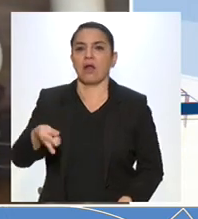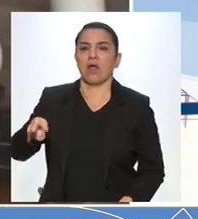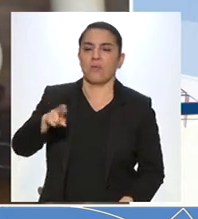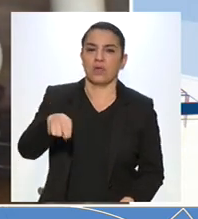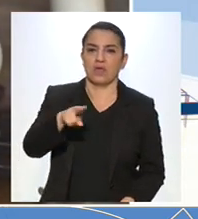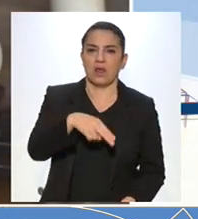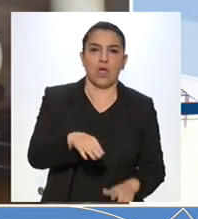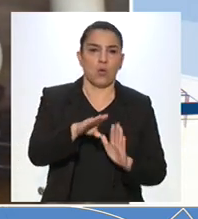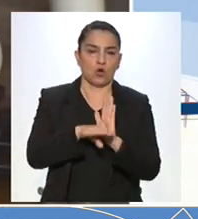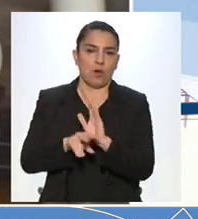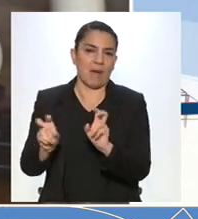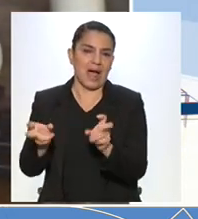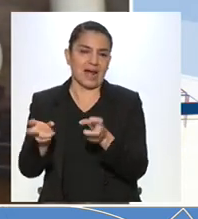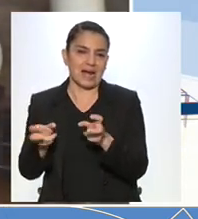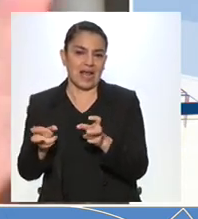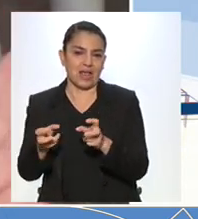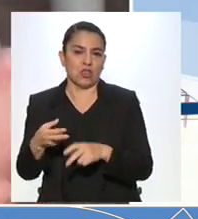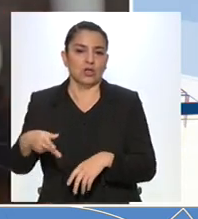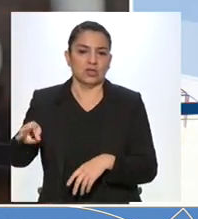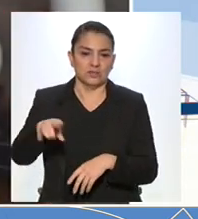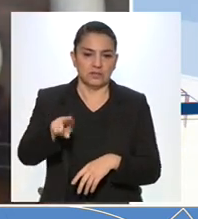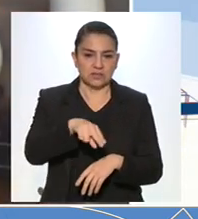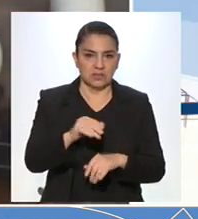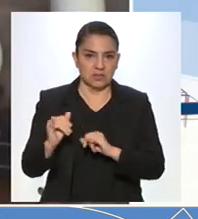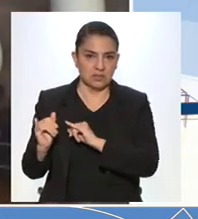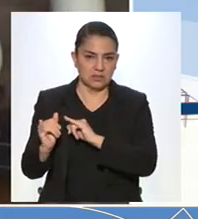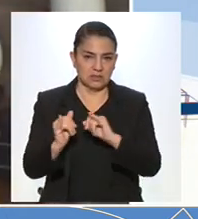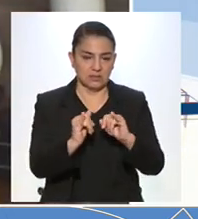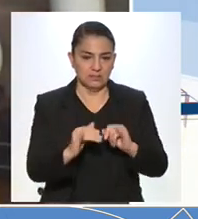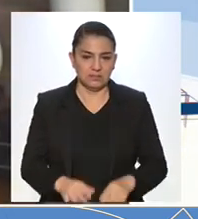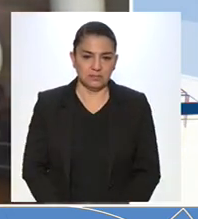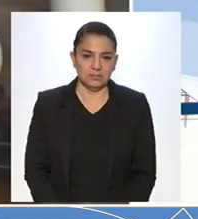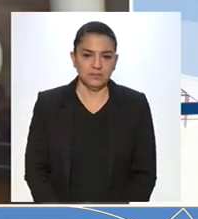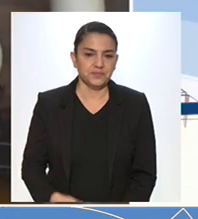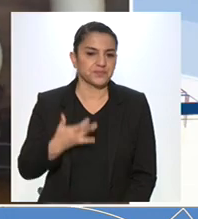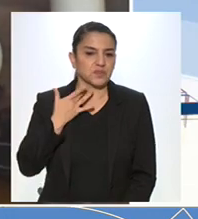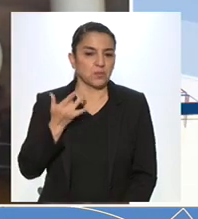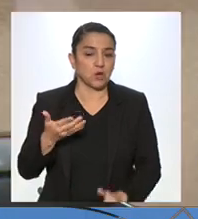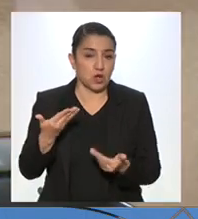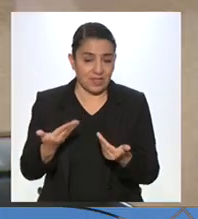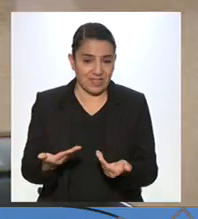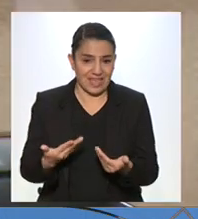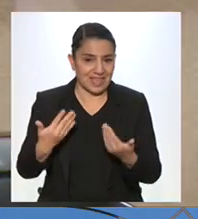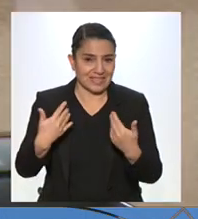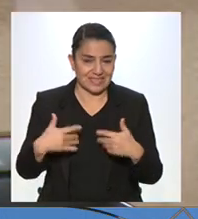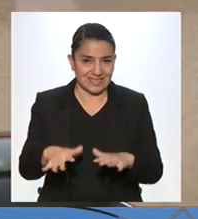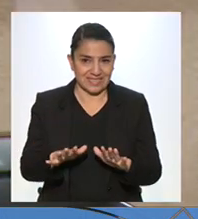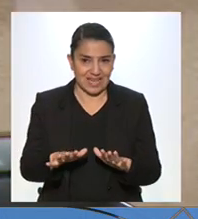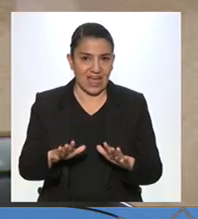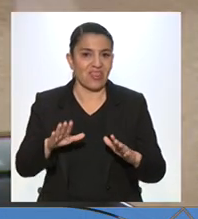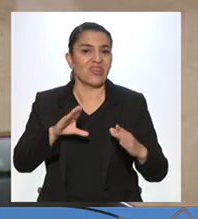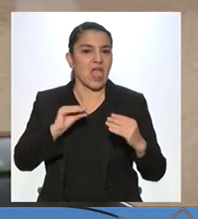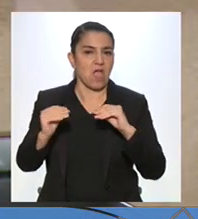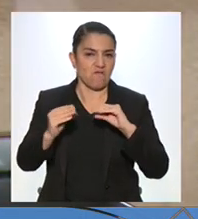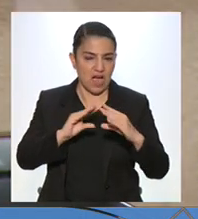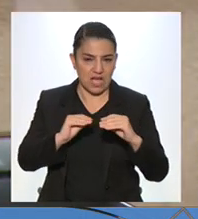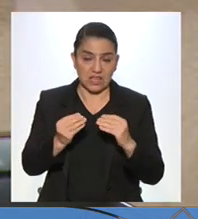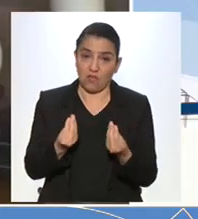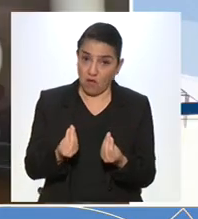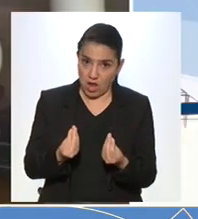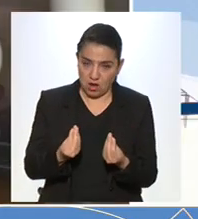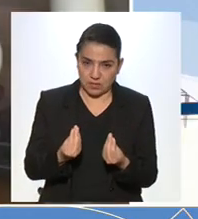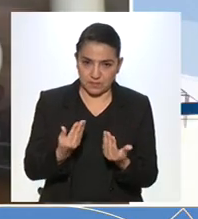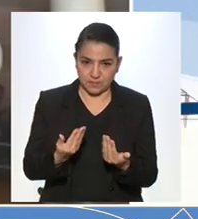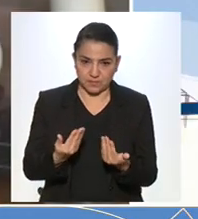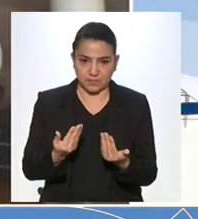programas de radio y pasa de la página del cuerpo B al cuerpo C. Porque hoy día eso ya pasa a ser parte del debate. Y que en buena hora, la